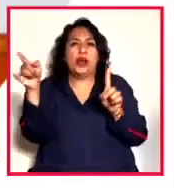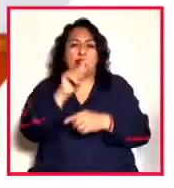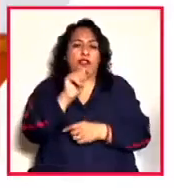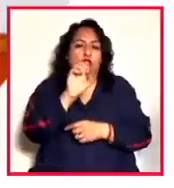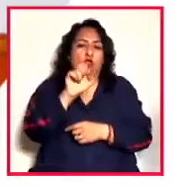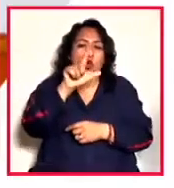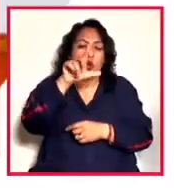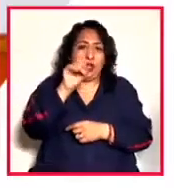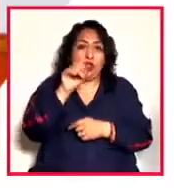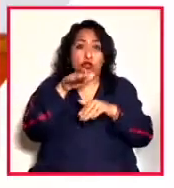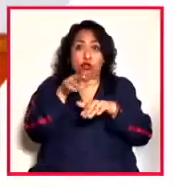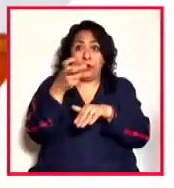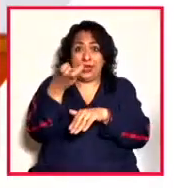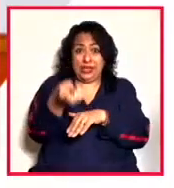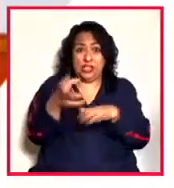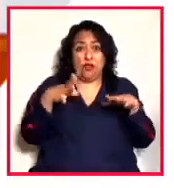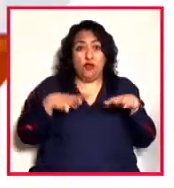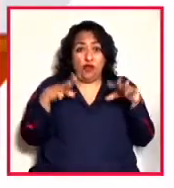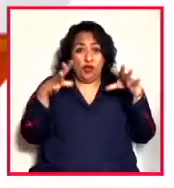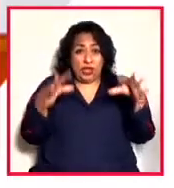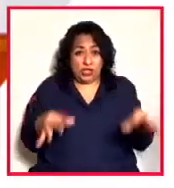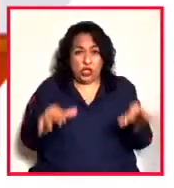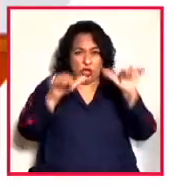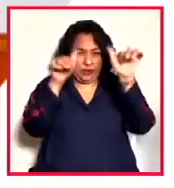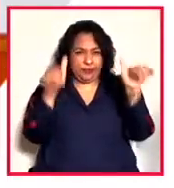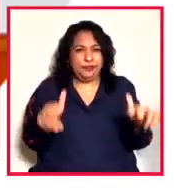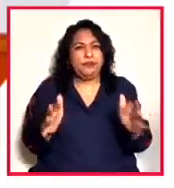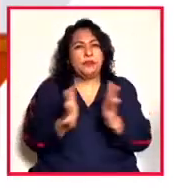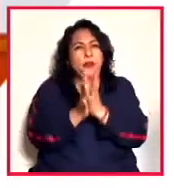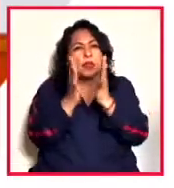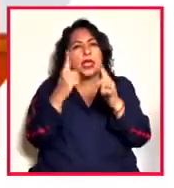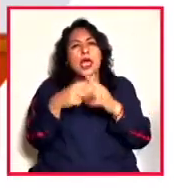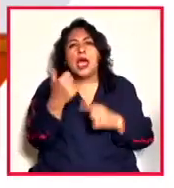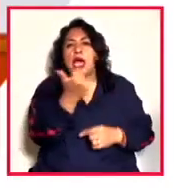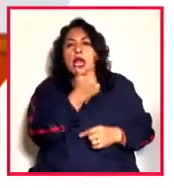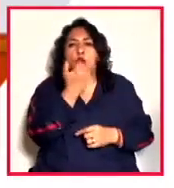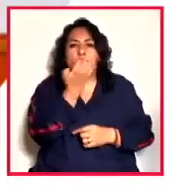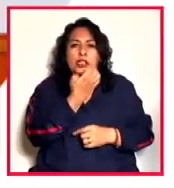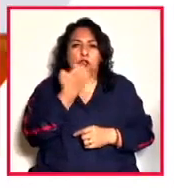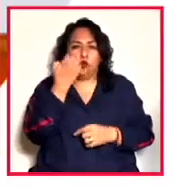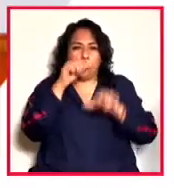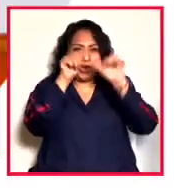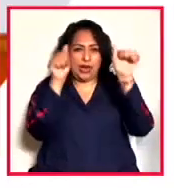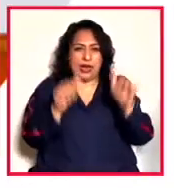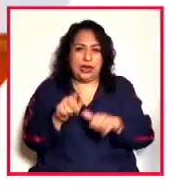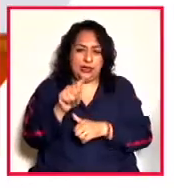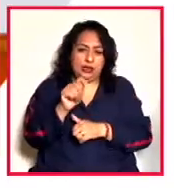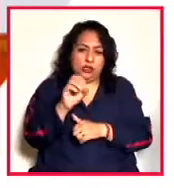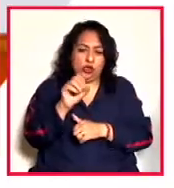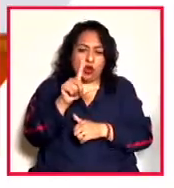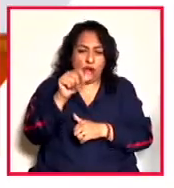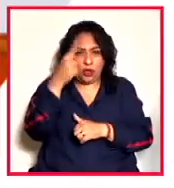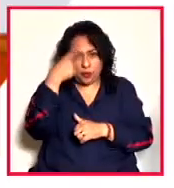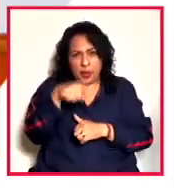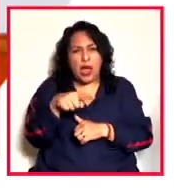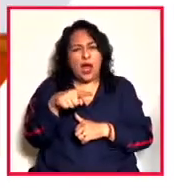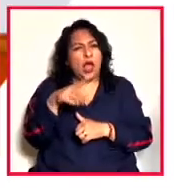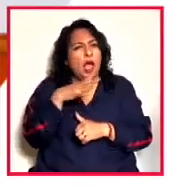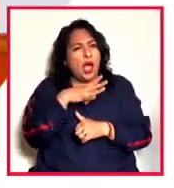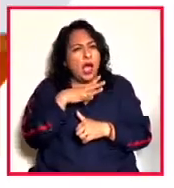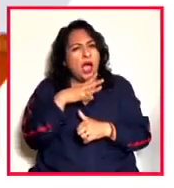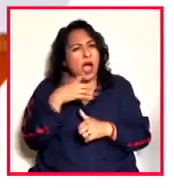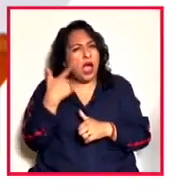torno a ellas la fundación del artista ha involucrado a los alumnos de la Escuela de Artes de Toledo para que realicen su reinterpretación de la